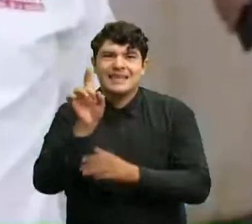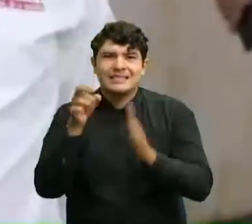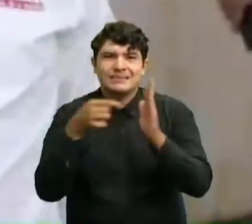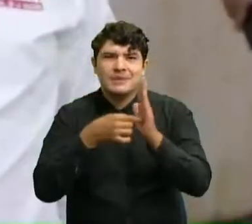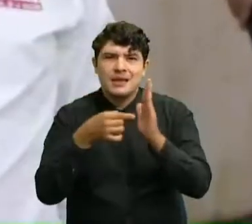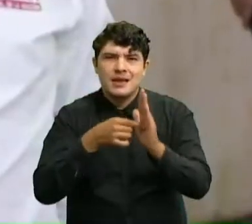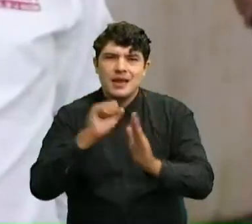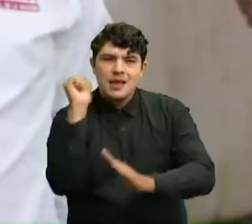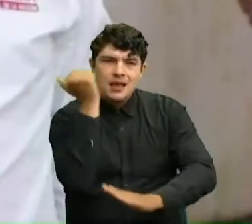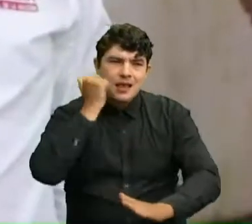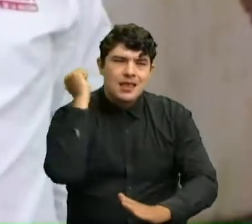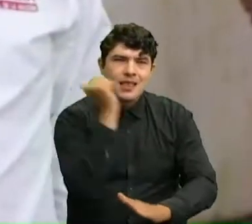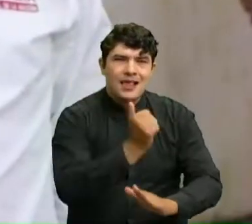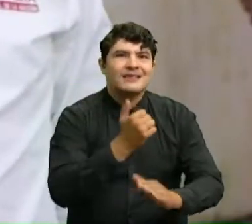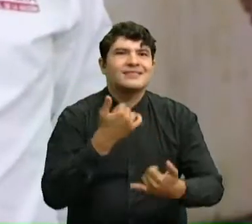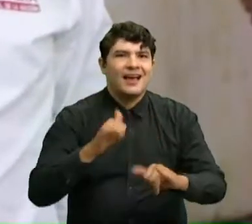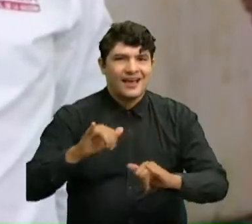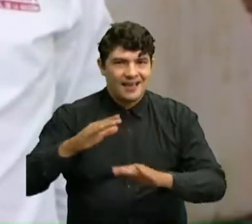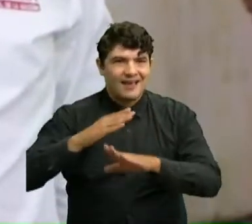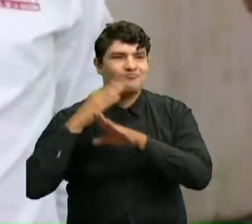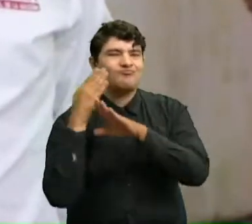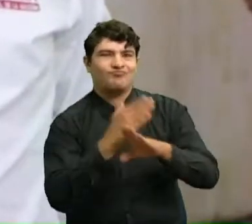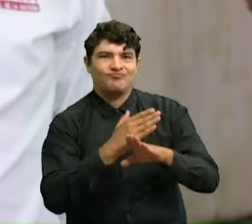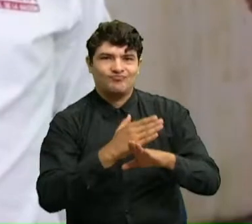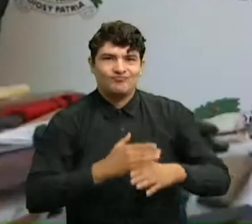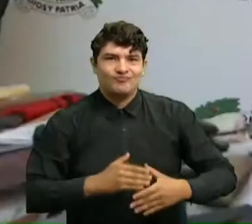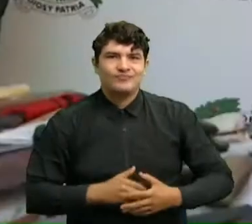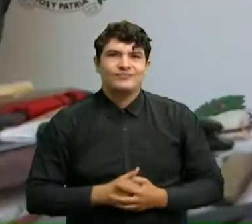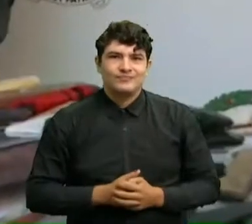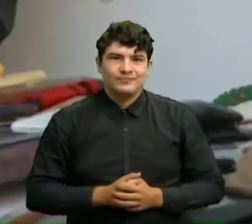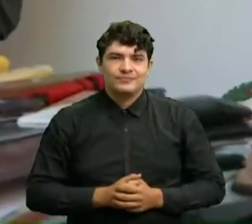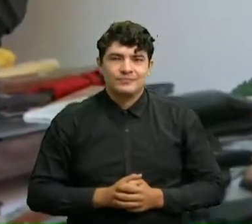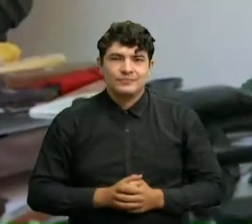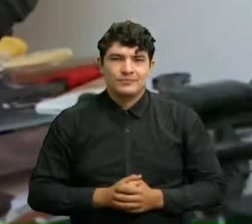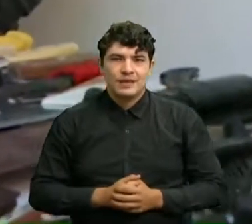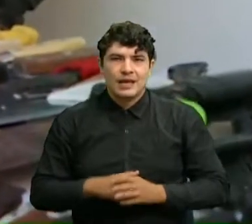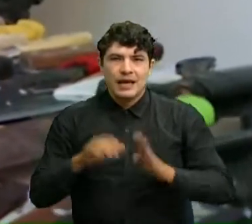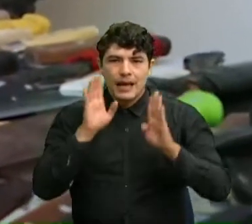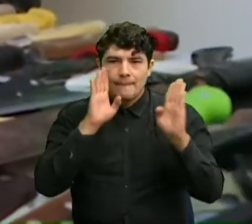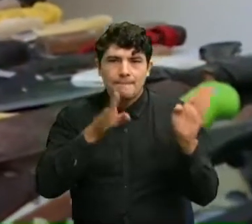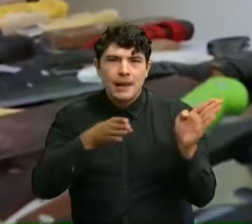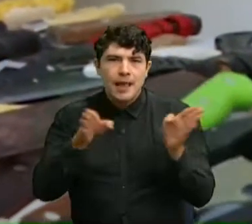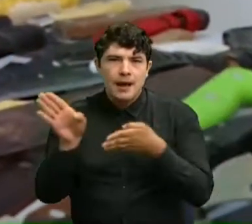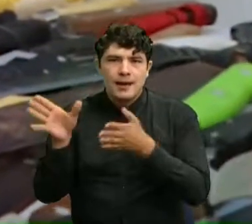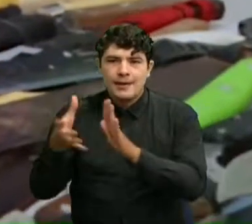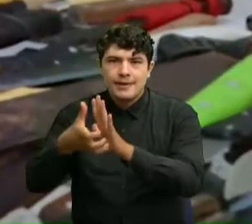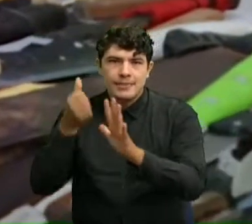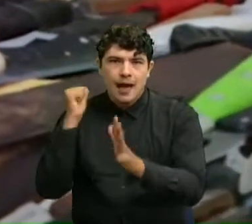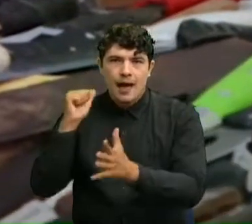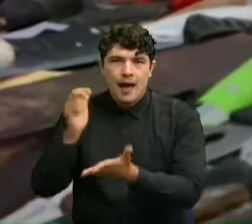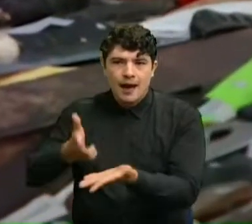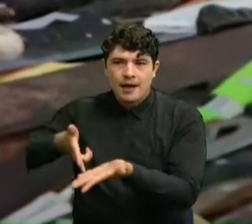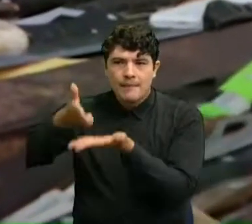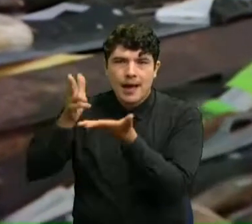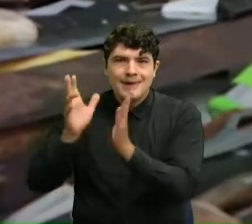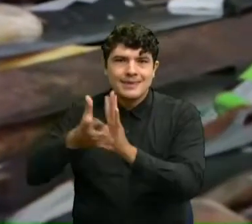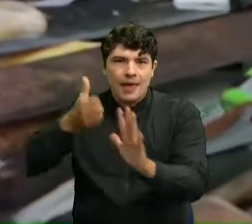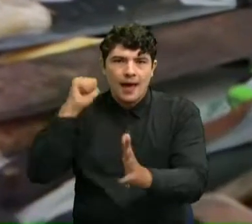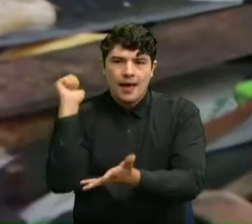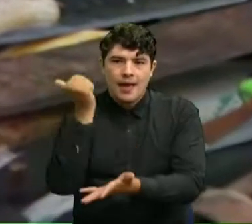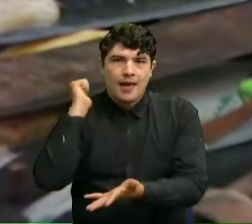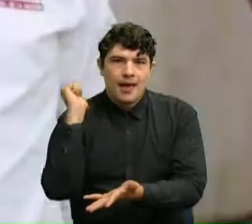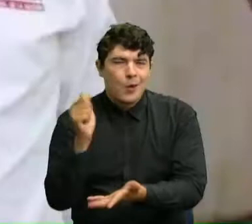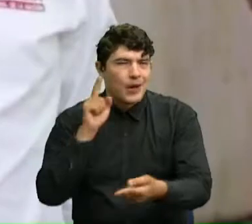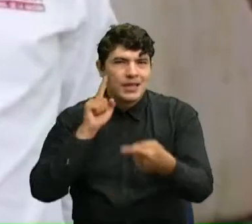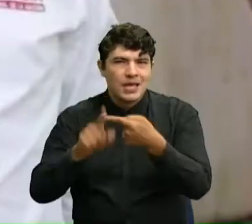Desarme pretende quitar de las calles los elementos que desafortunadamente nos están